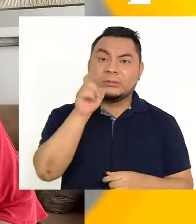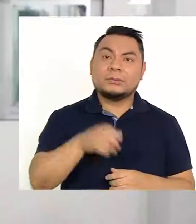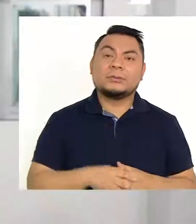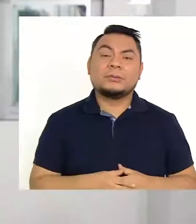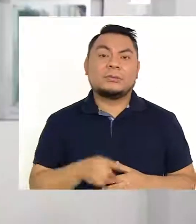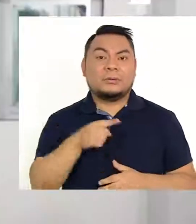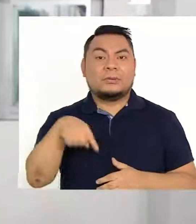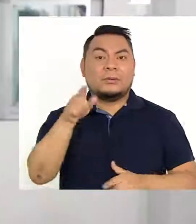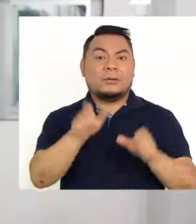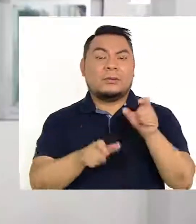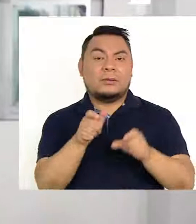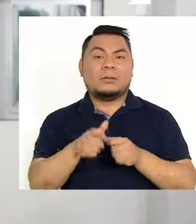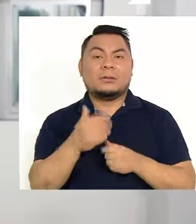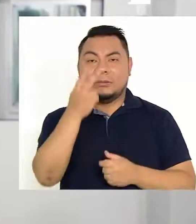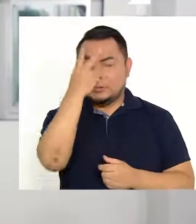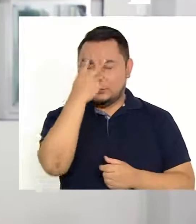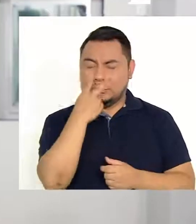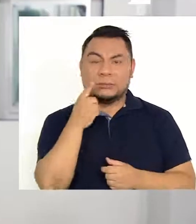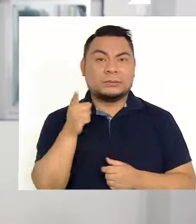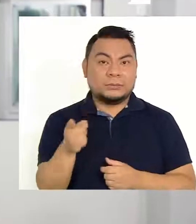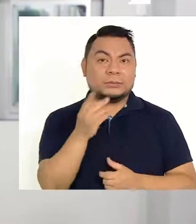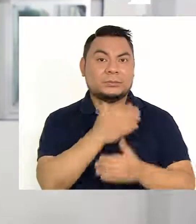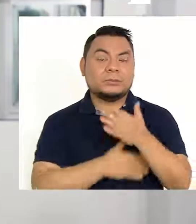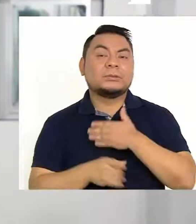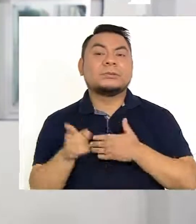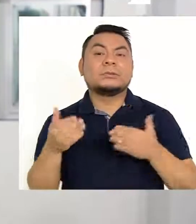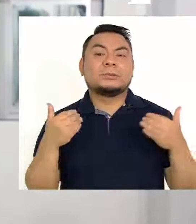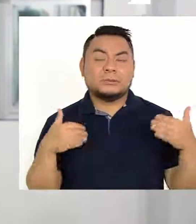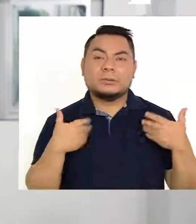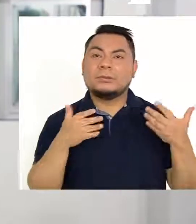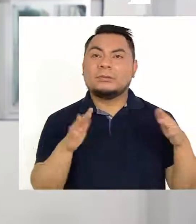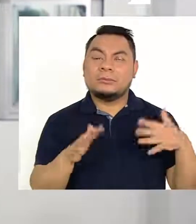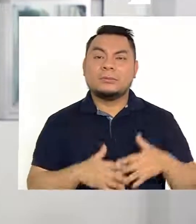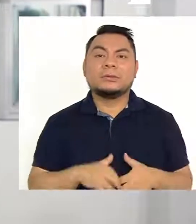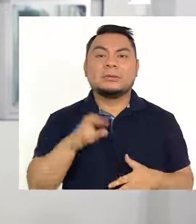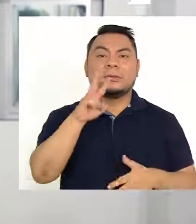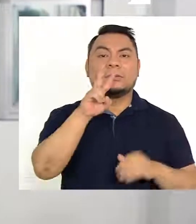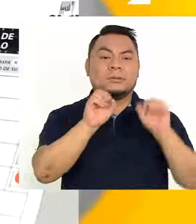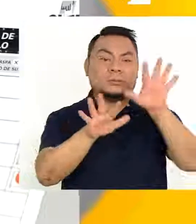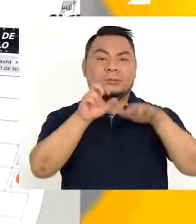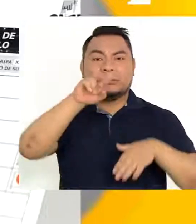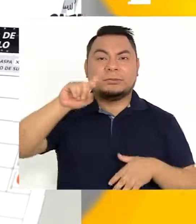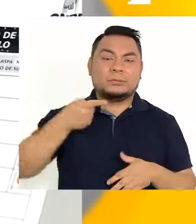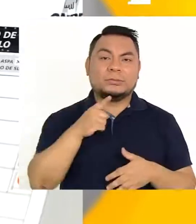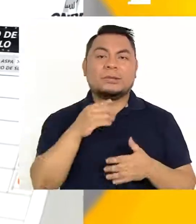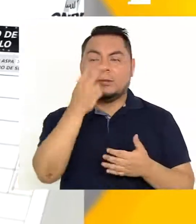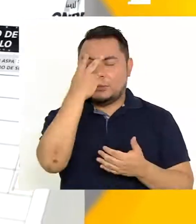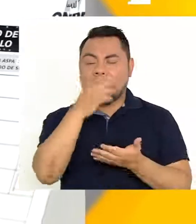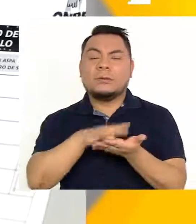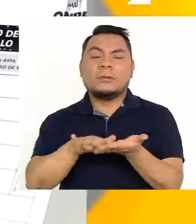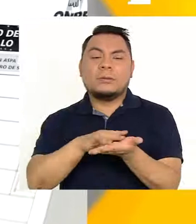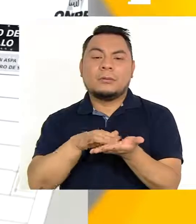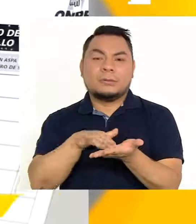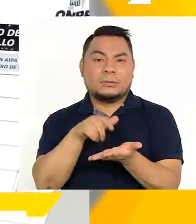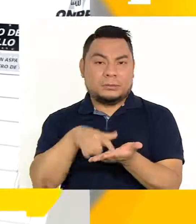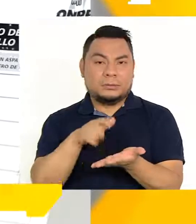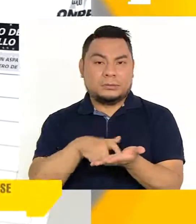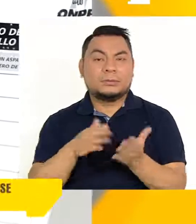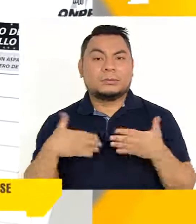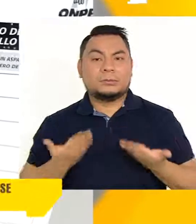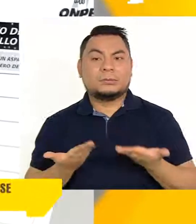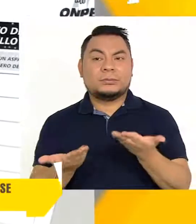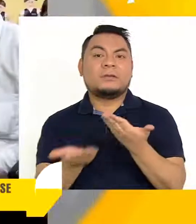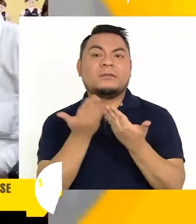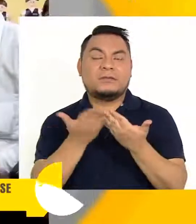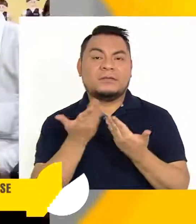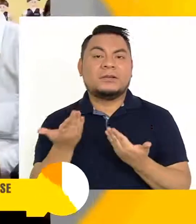visual? Para las personas con discapacidad visual se contará con alrededor de 12.000 plantillas braille, a fin